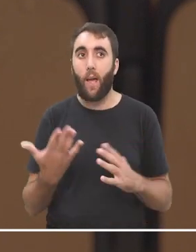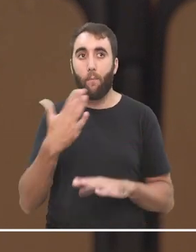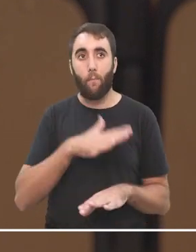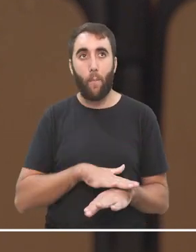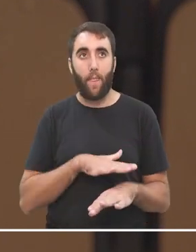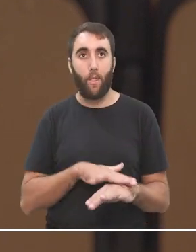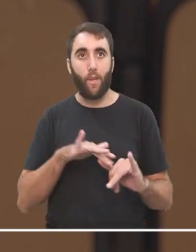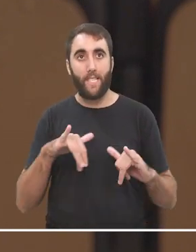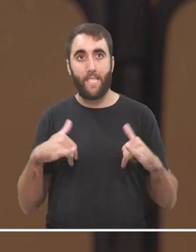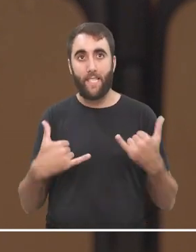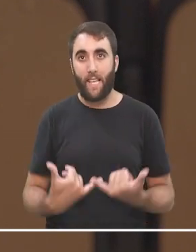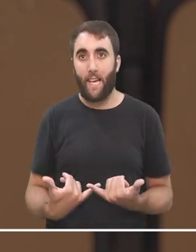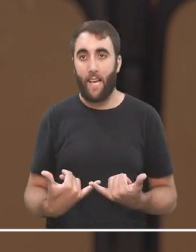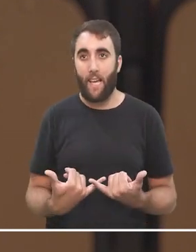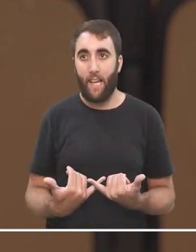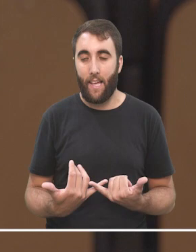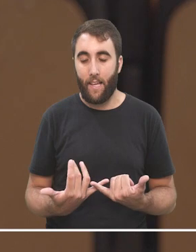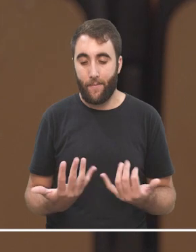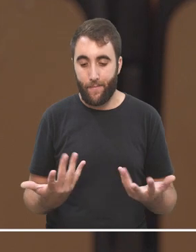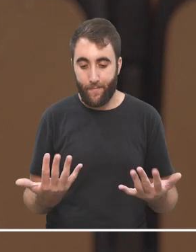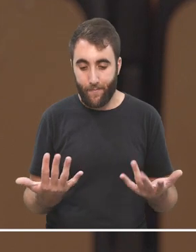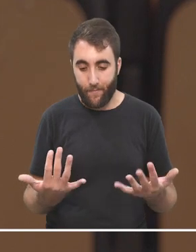establecer una